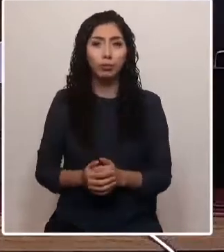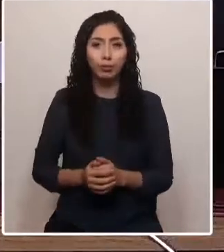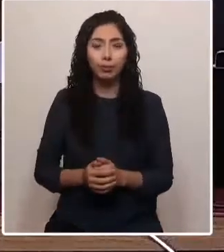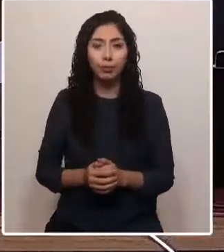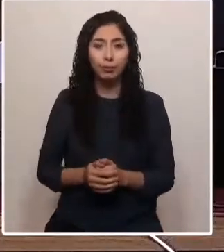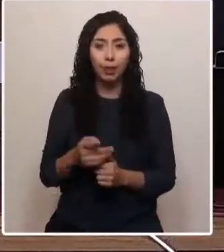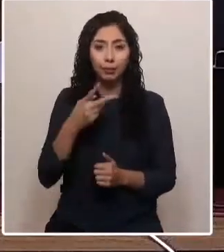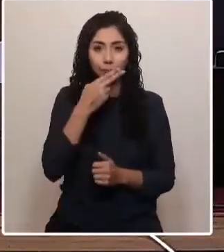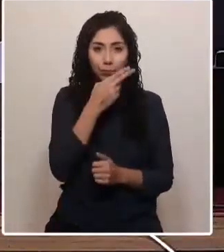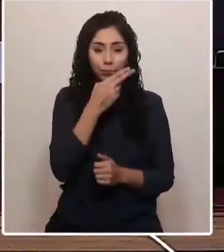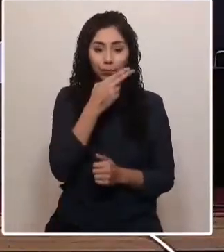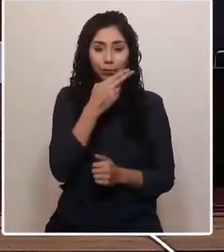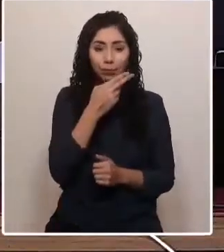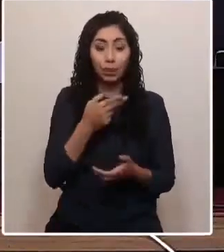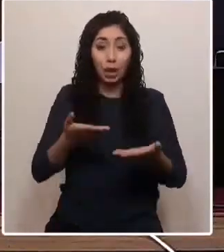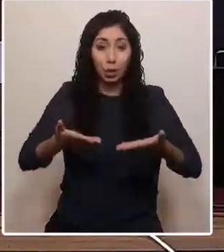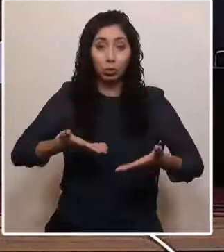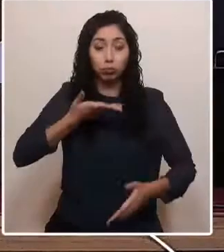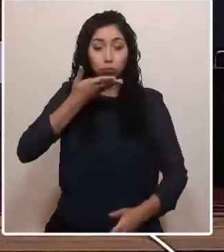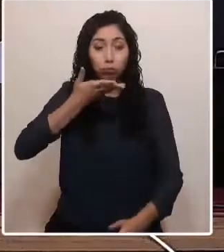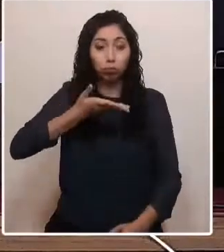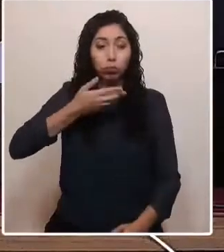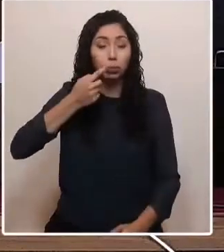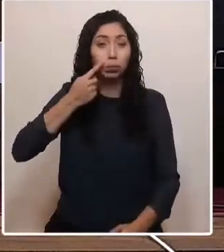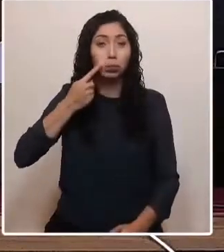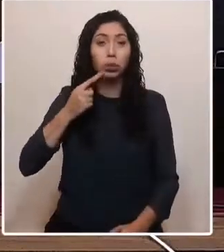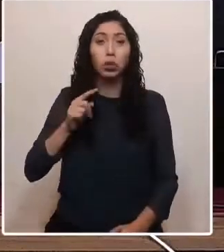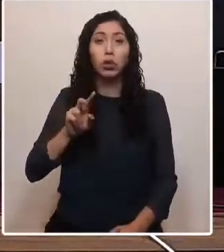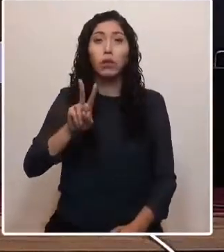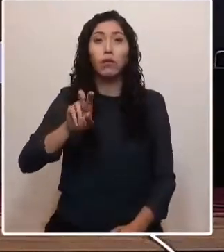Tiempo. Tiene la palabra el convencional Roberto Vega.